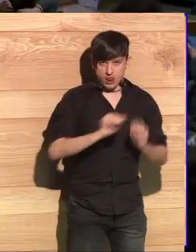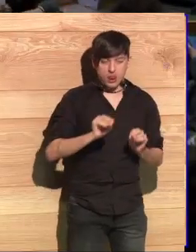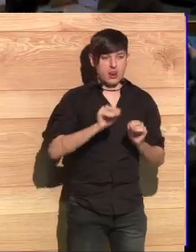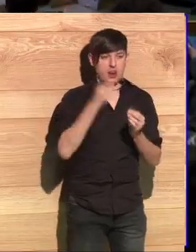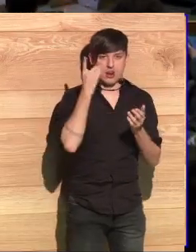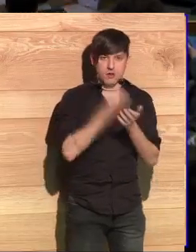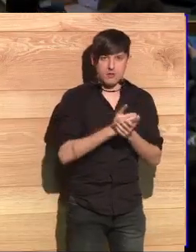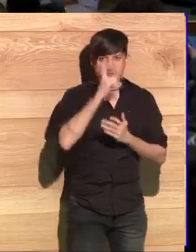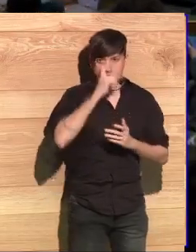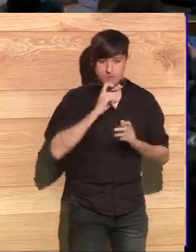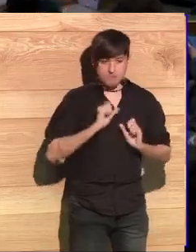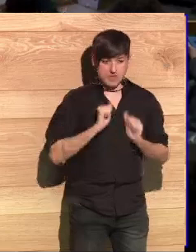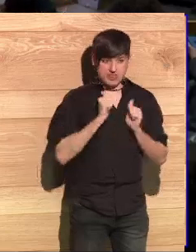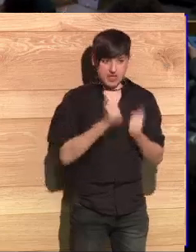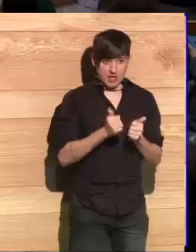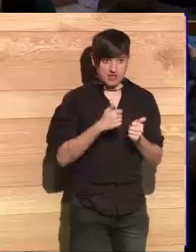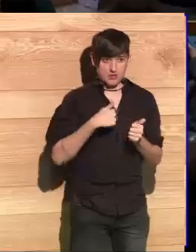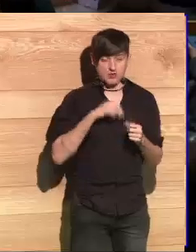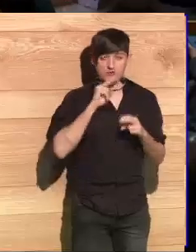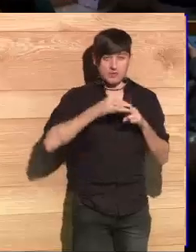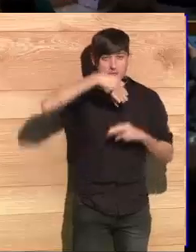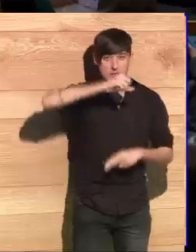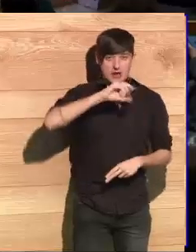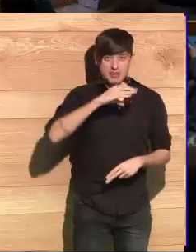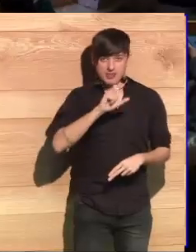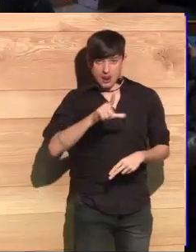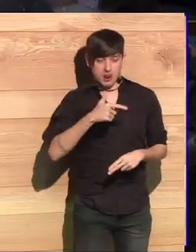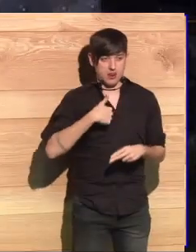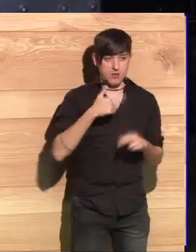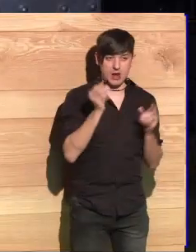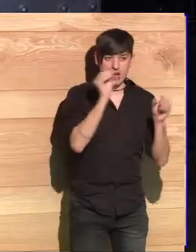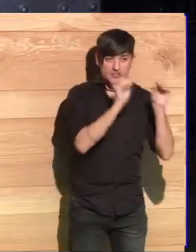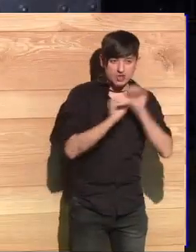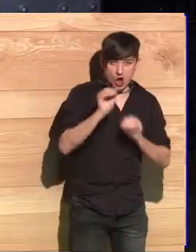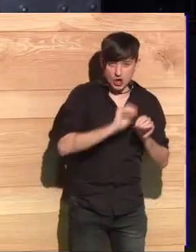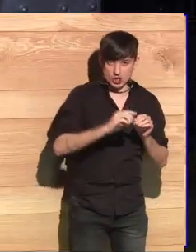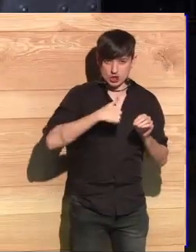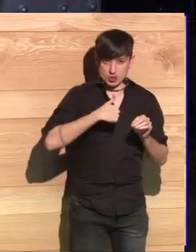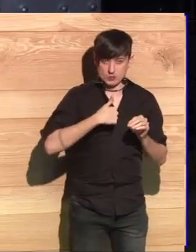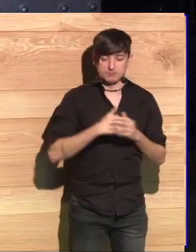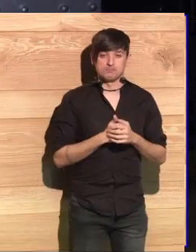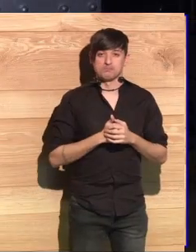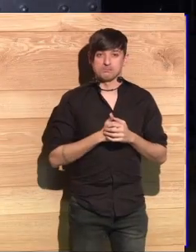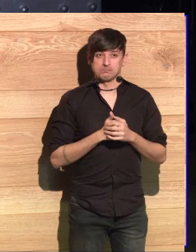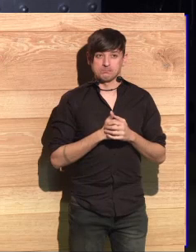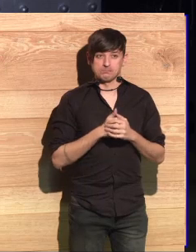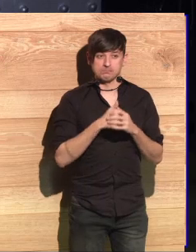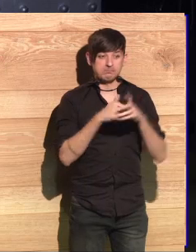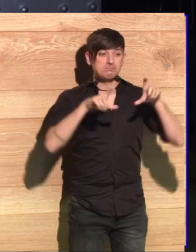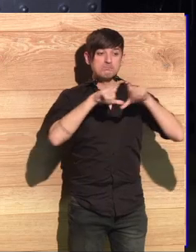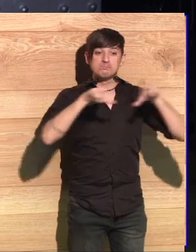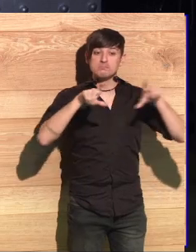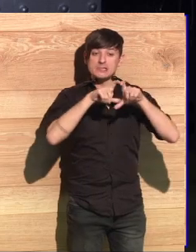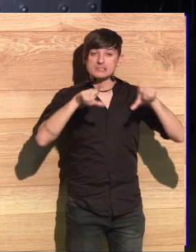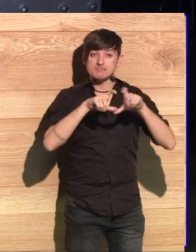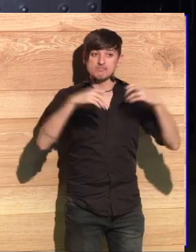vez empezando un año. Yo me llamo Marcel, soy editor de Temas de Hoy. El sello que publica este libro,